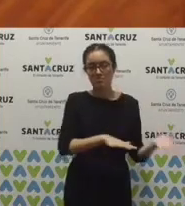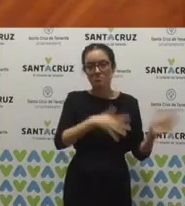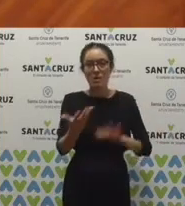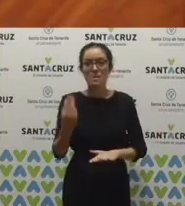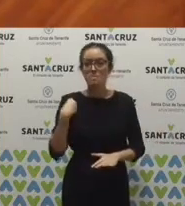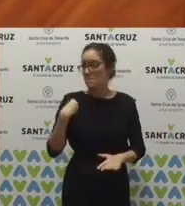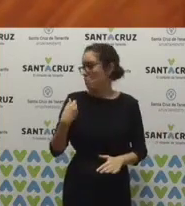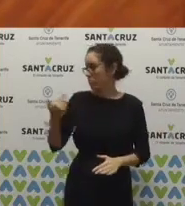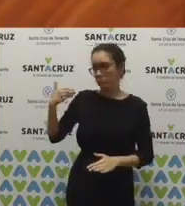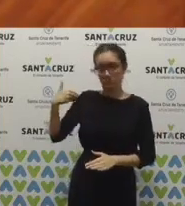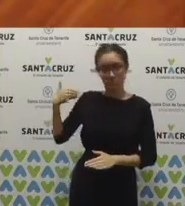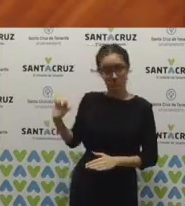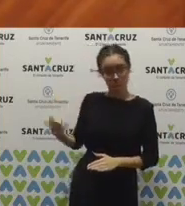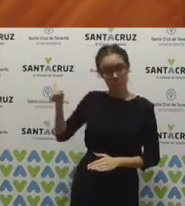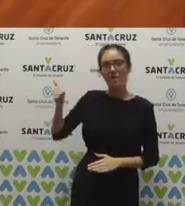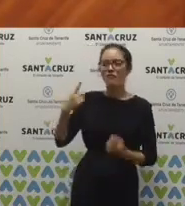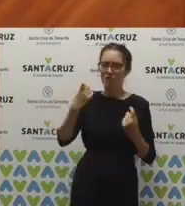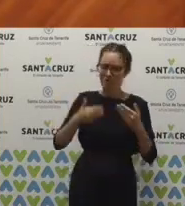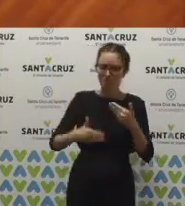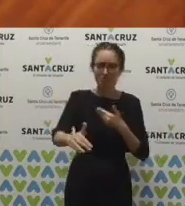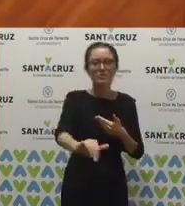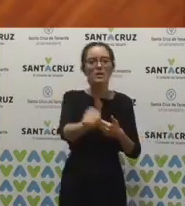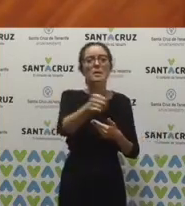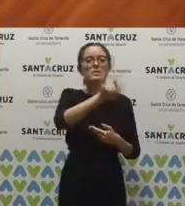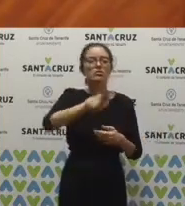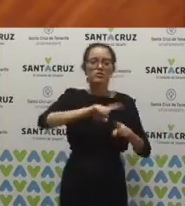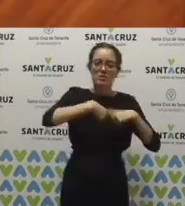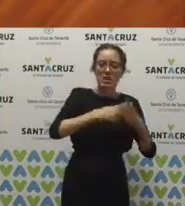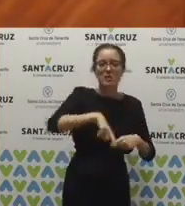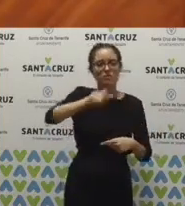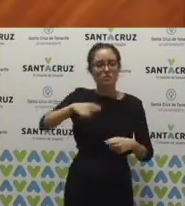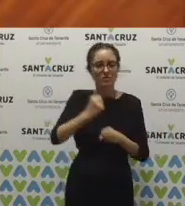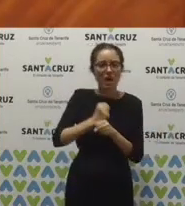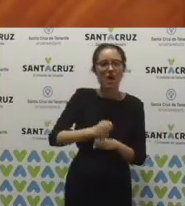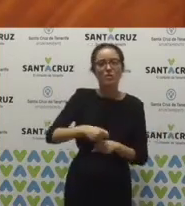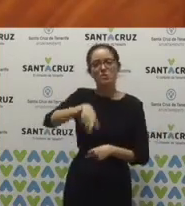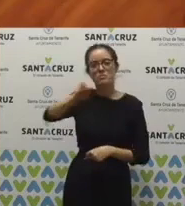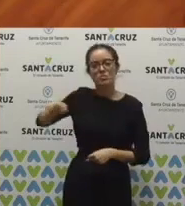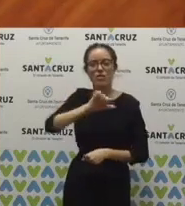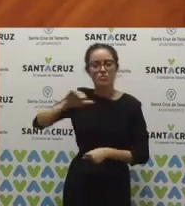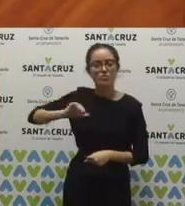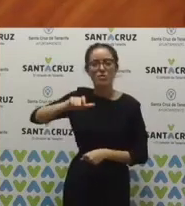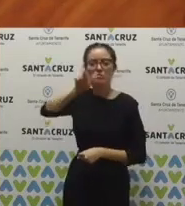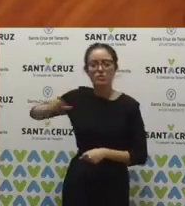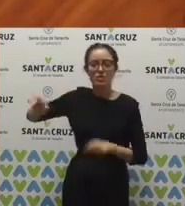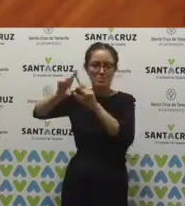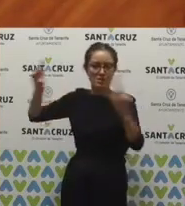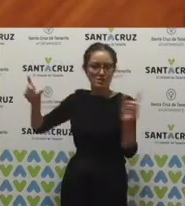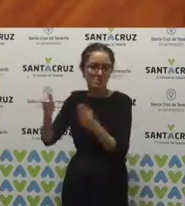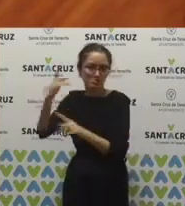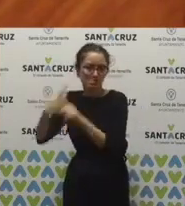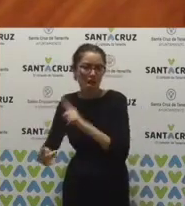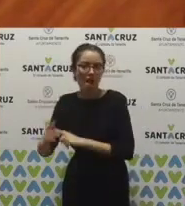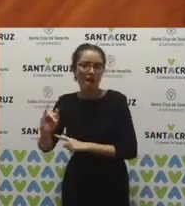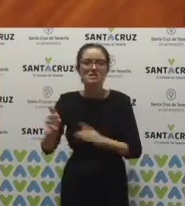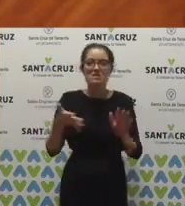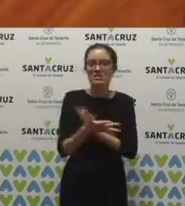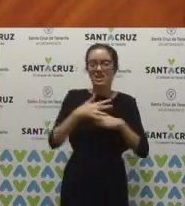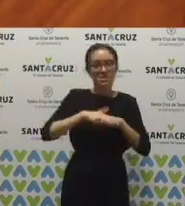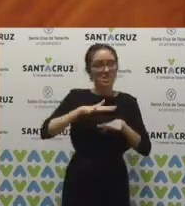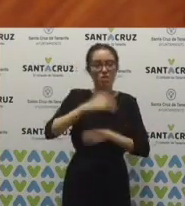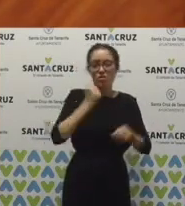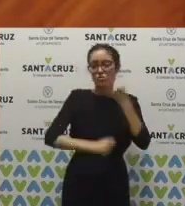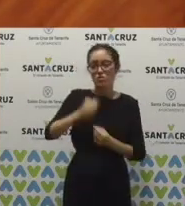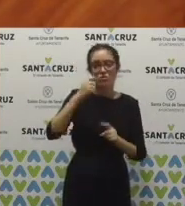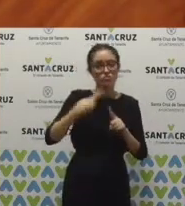que quedan por aprobar para ayudar a las familias a los trabajadores a los autónomos a las pymes y en definitiva a todo el tejido económico de la ciudad